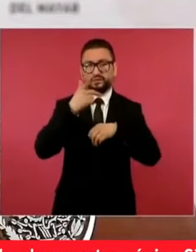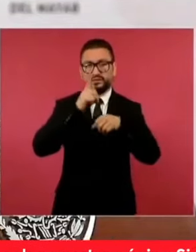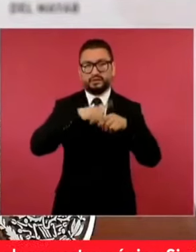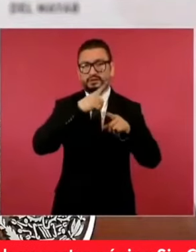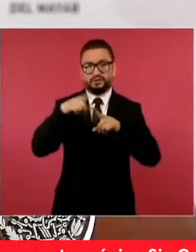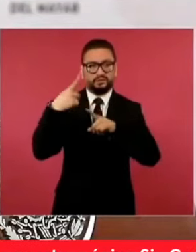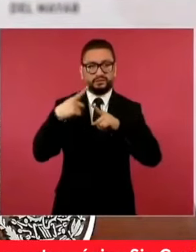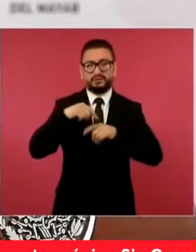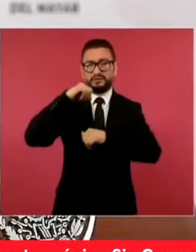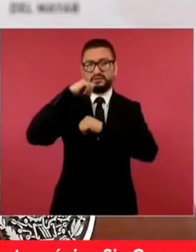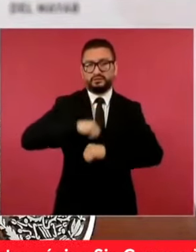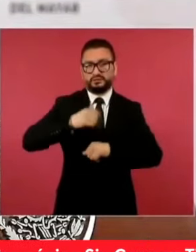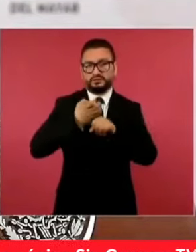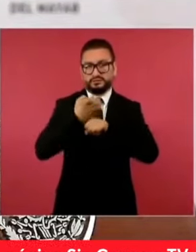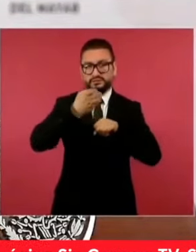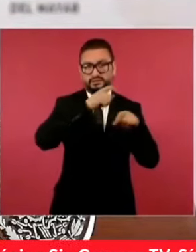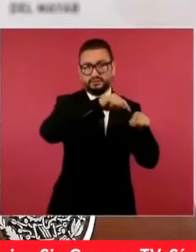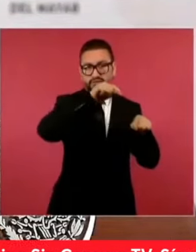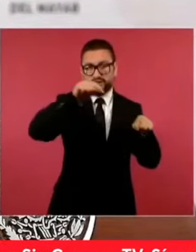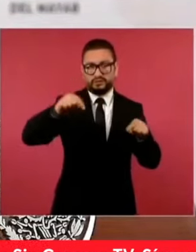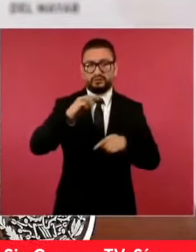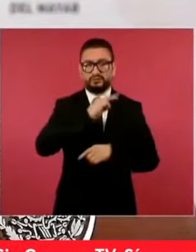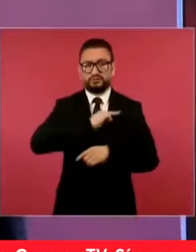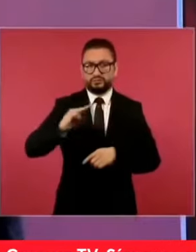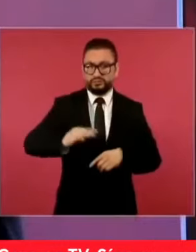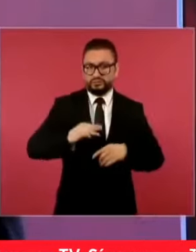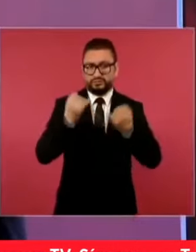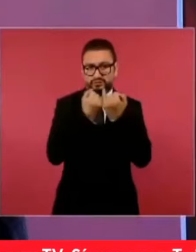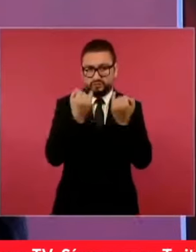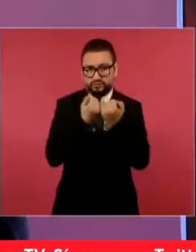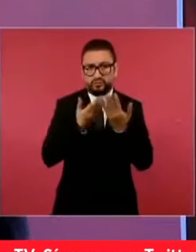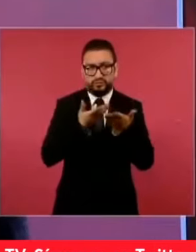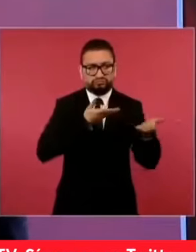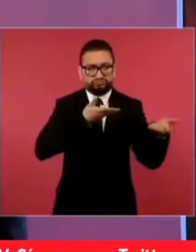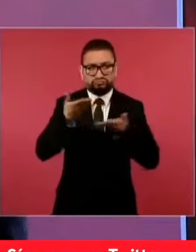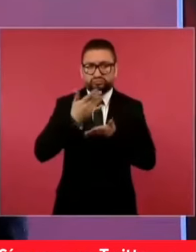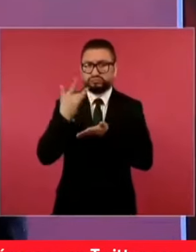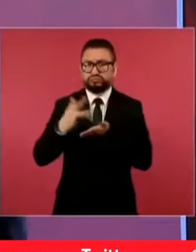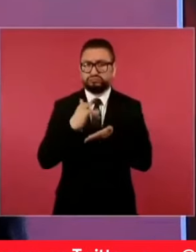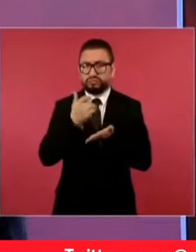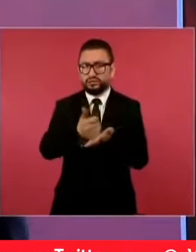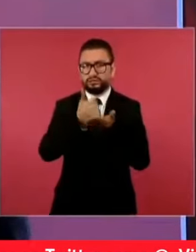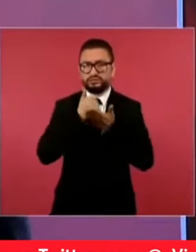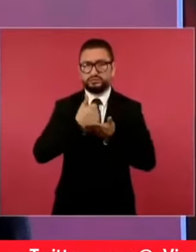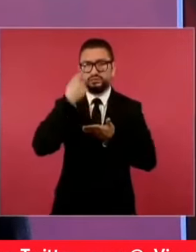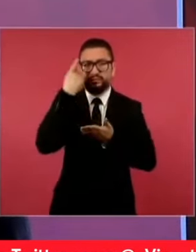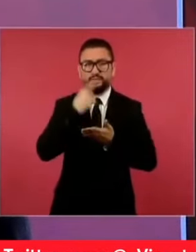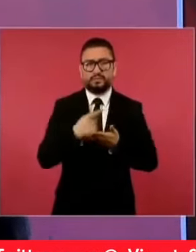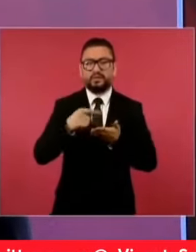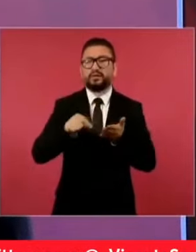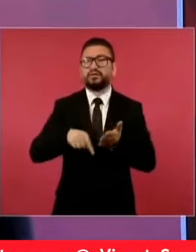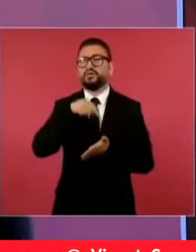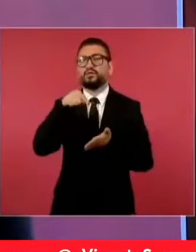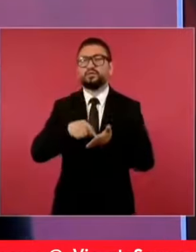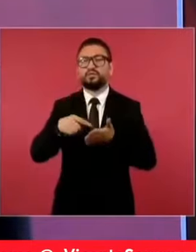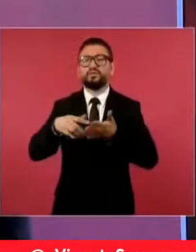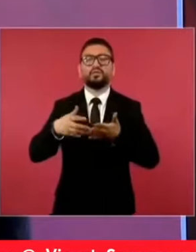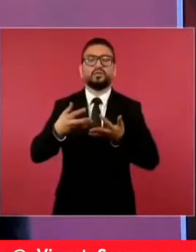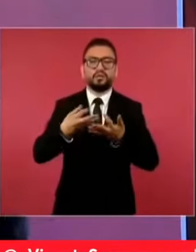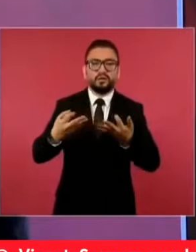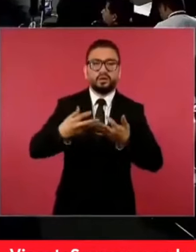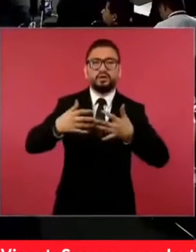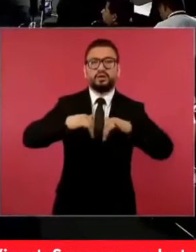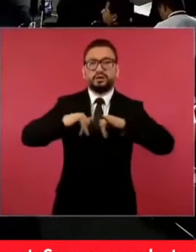y con las autoridades estatales y municipales que nos han brindado ayuda para conseguir predios, derechos de